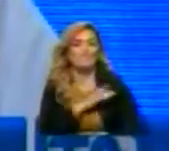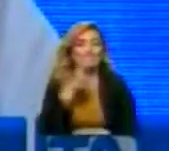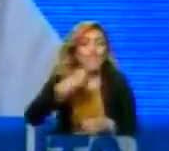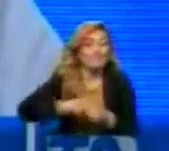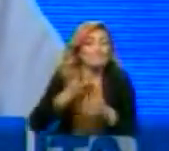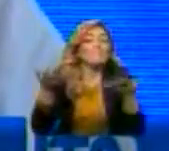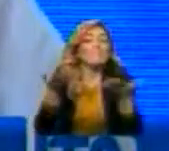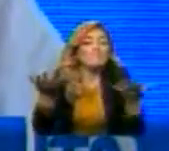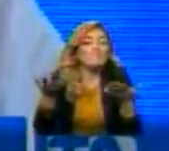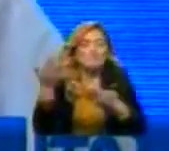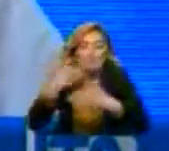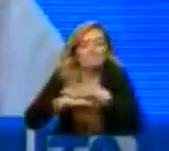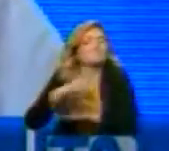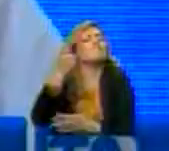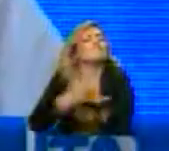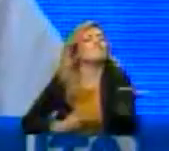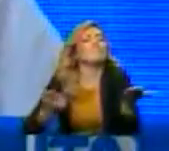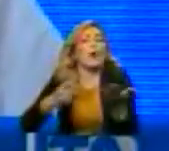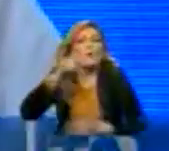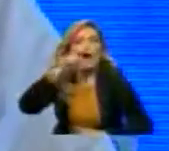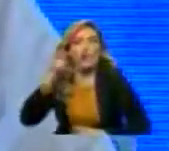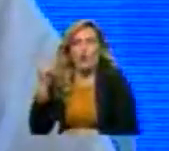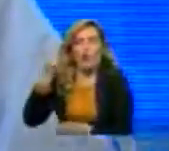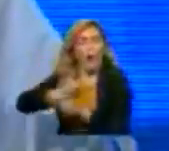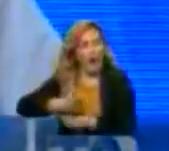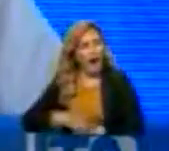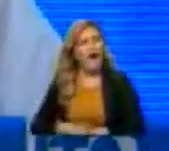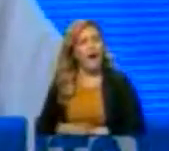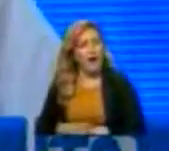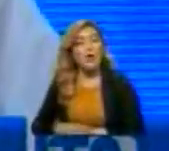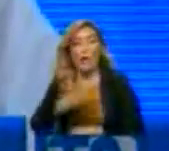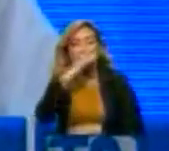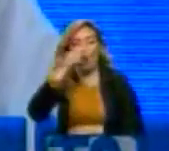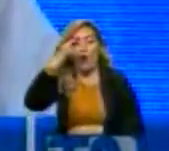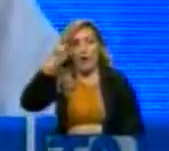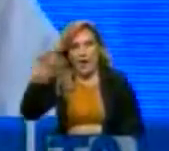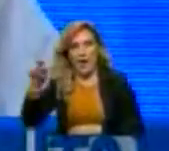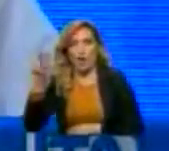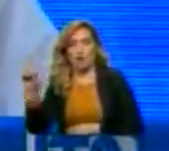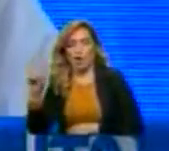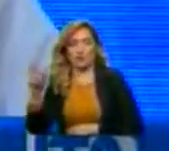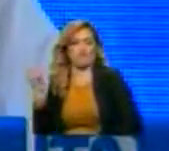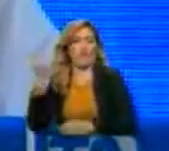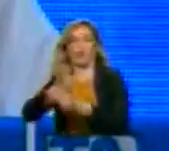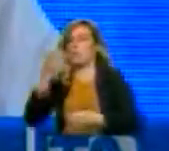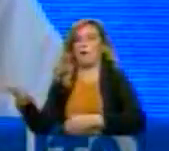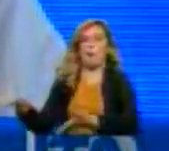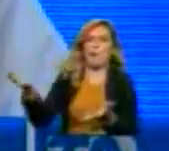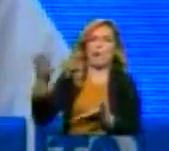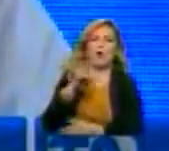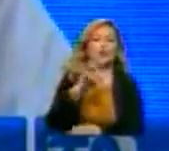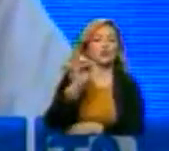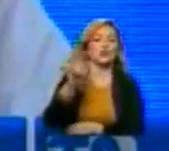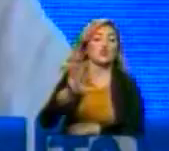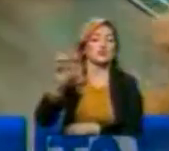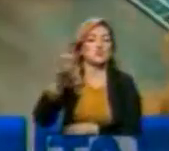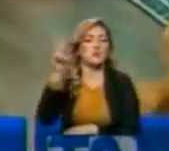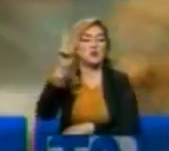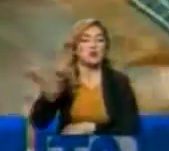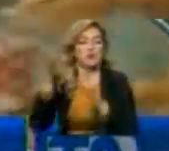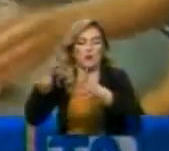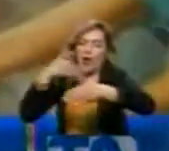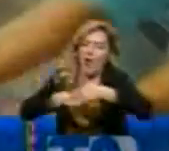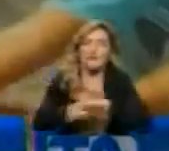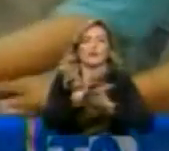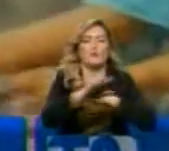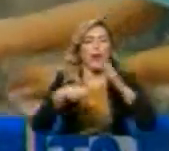específicamente enviados por Maduro y por Correa para hacer el golpe de Estado. Sobre la